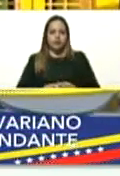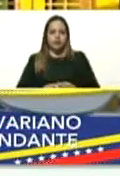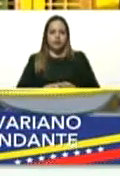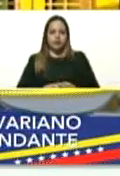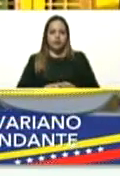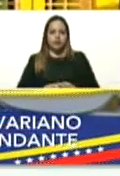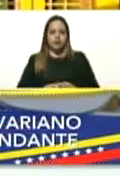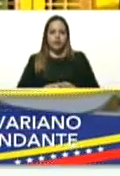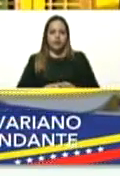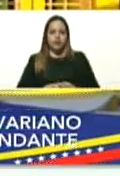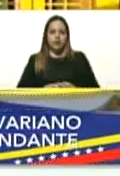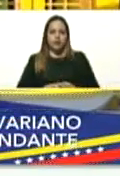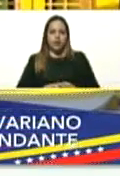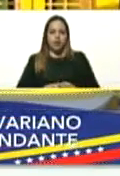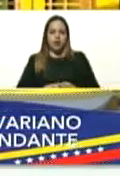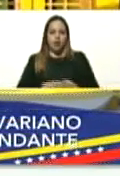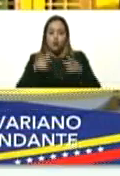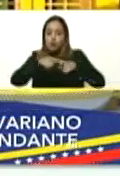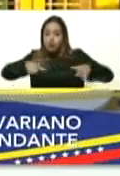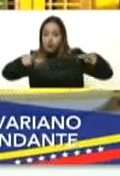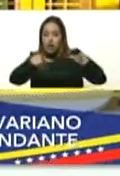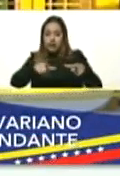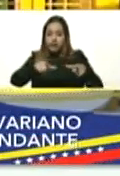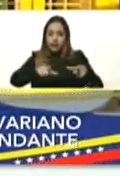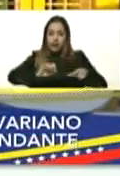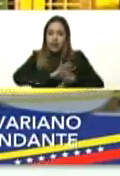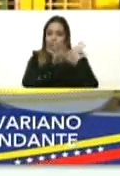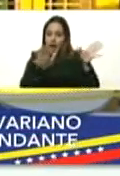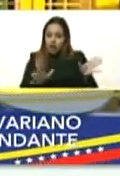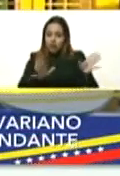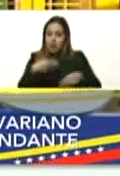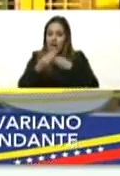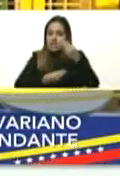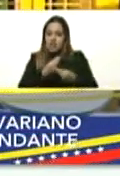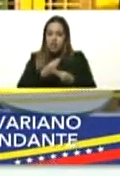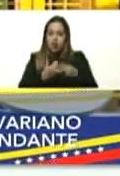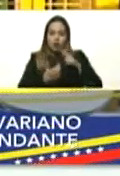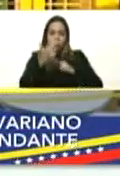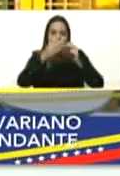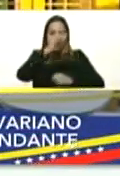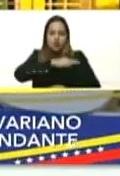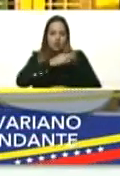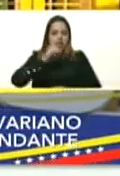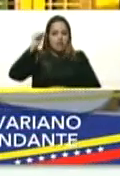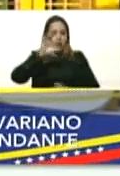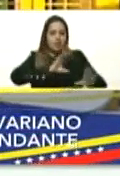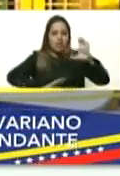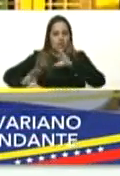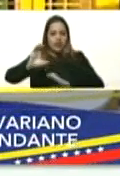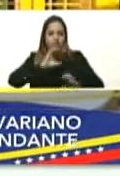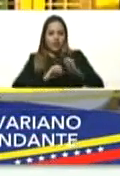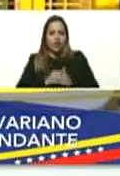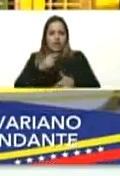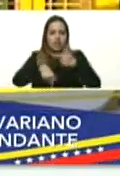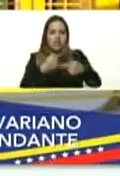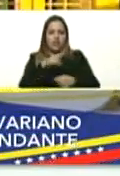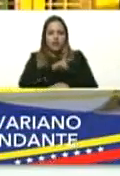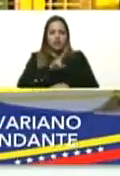El espacio concreto de la construcción del socialismo científico en el siglo